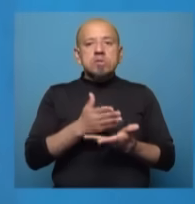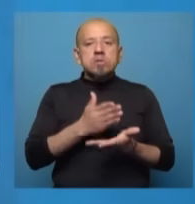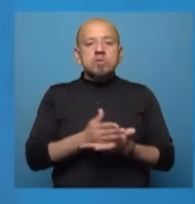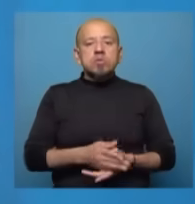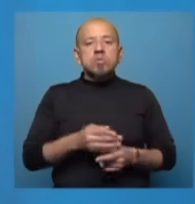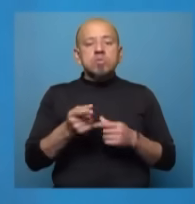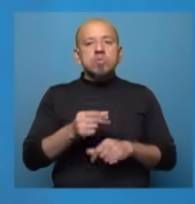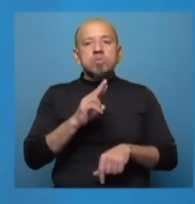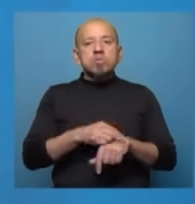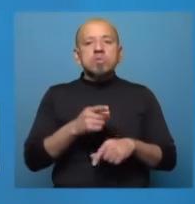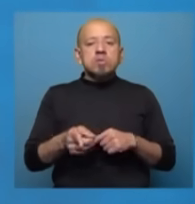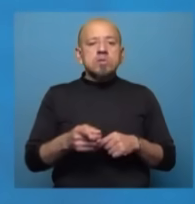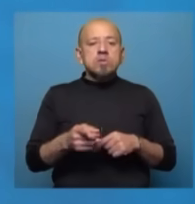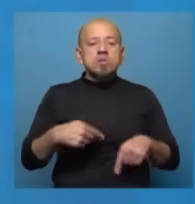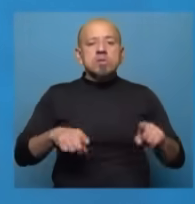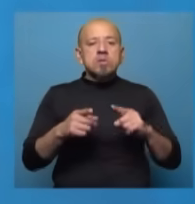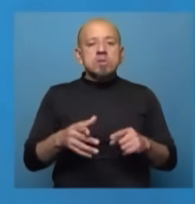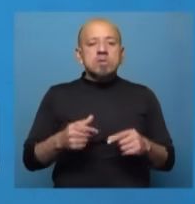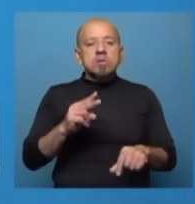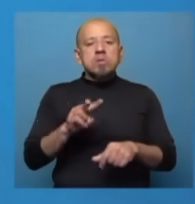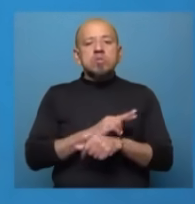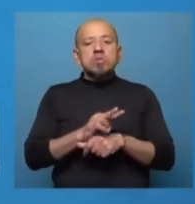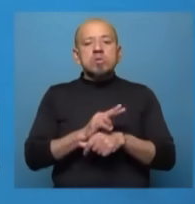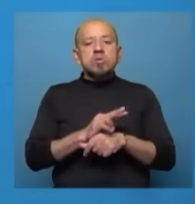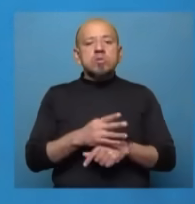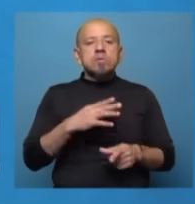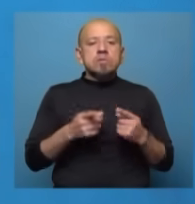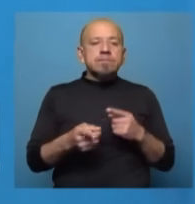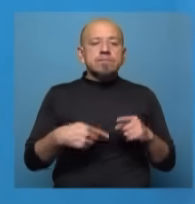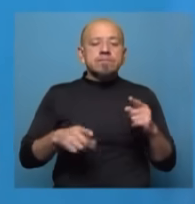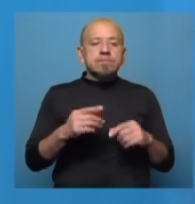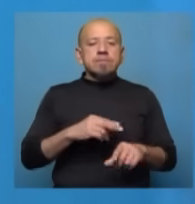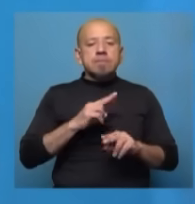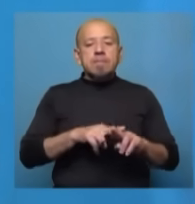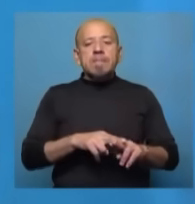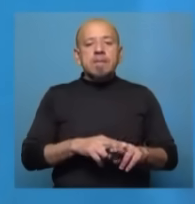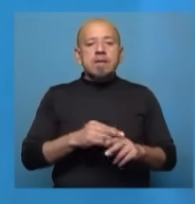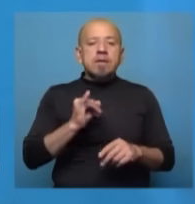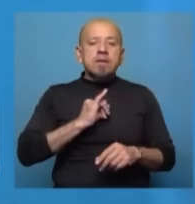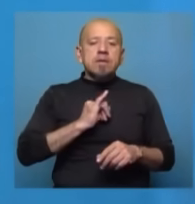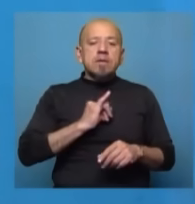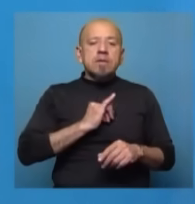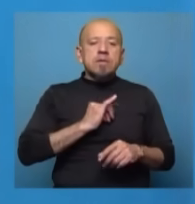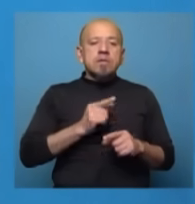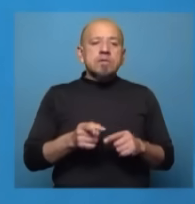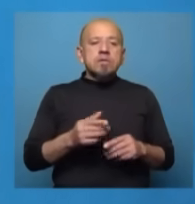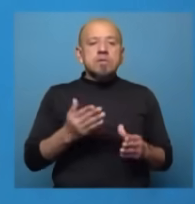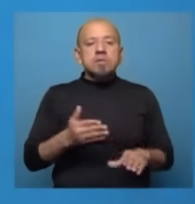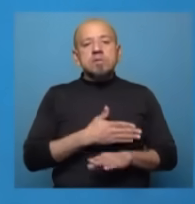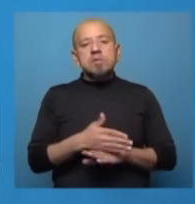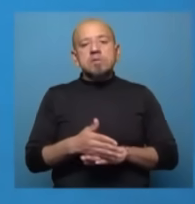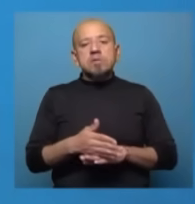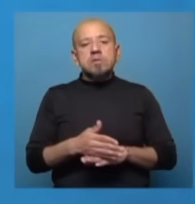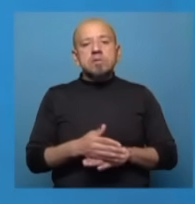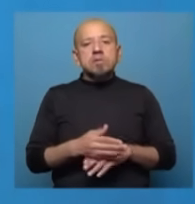por utilizar este mecanismo que es la protección especial que supone la reserva de identidad y después los hechos demostraron lo